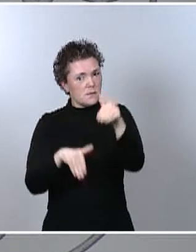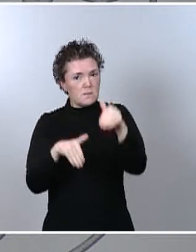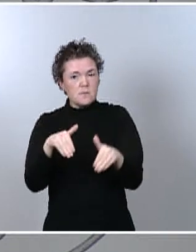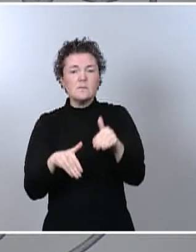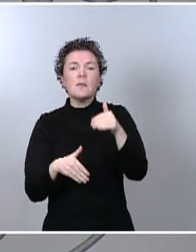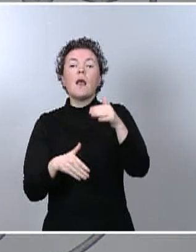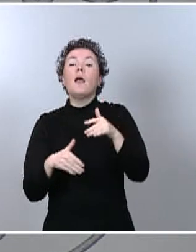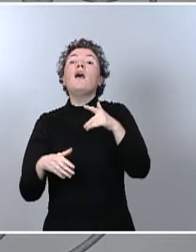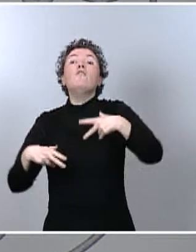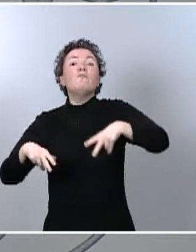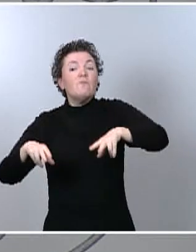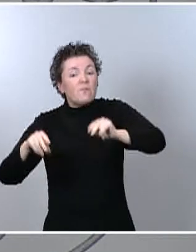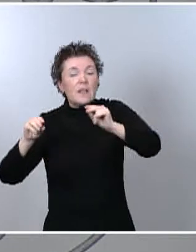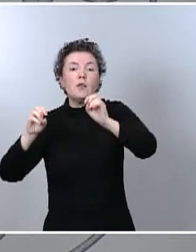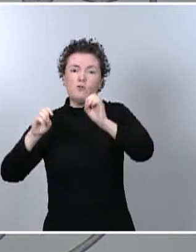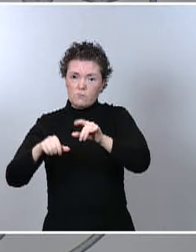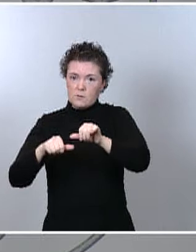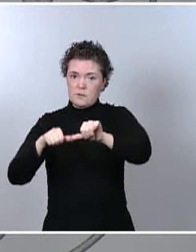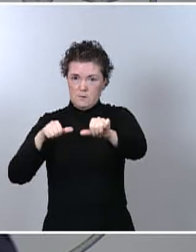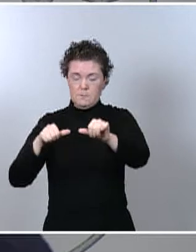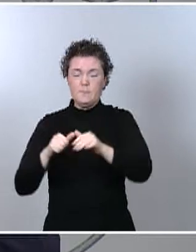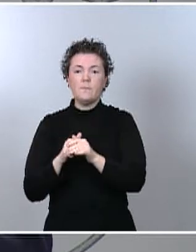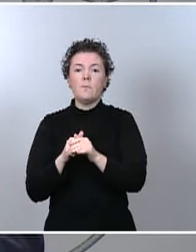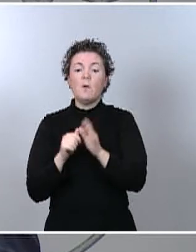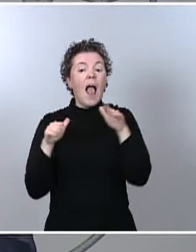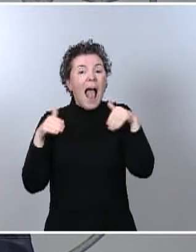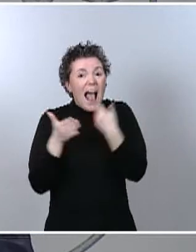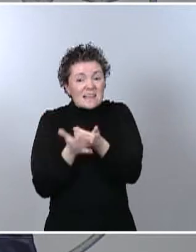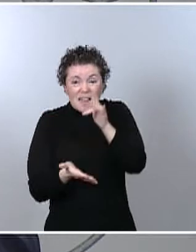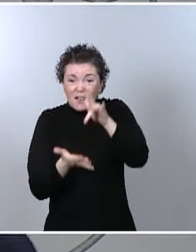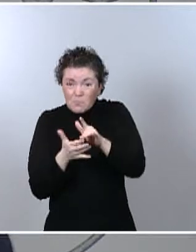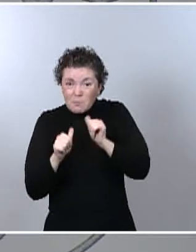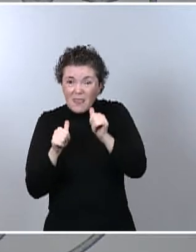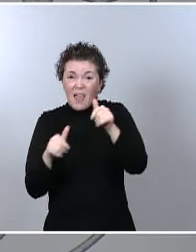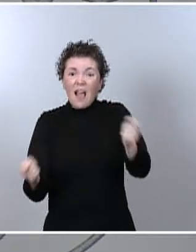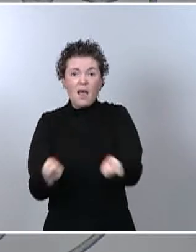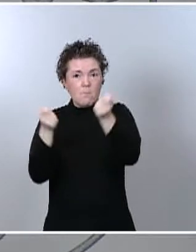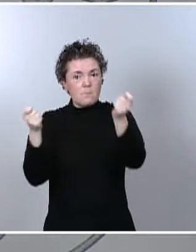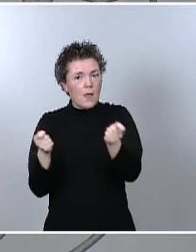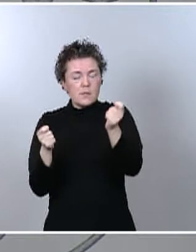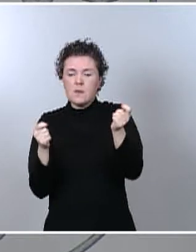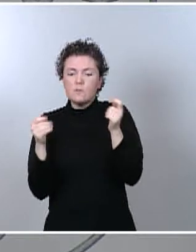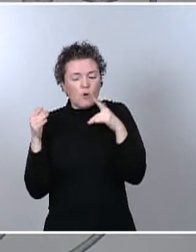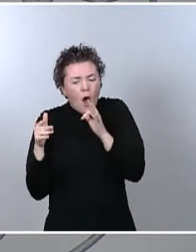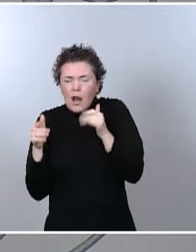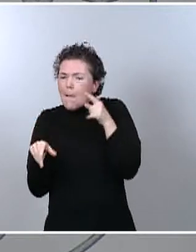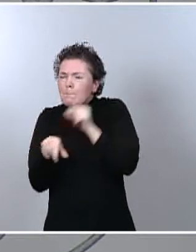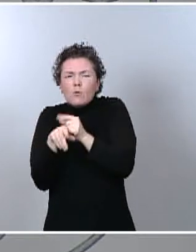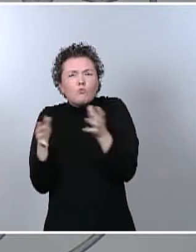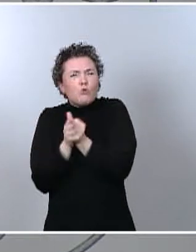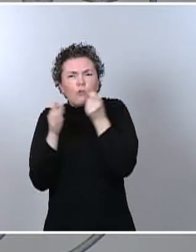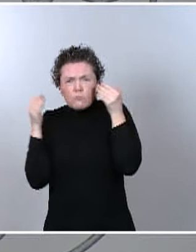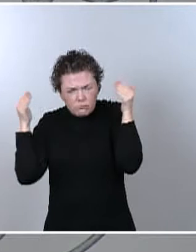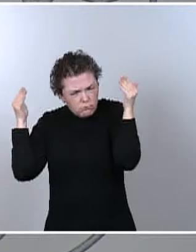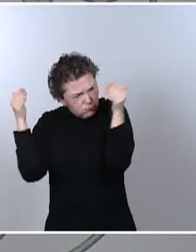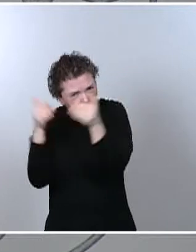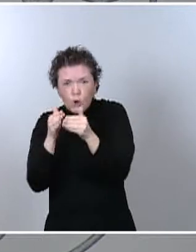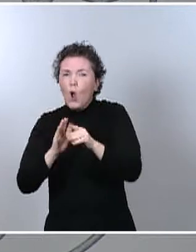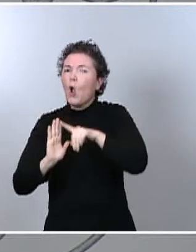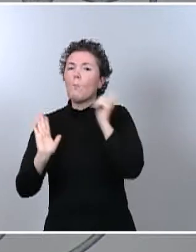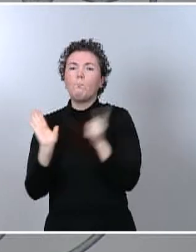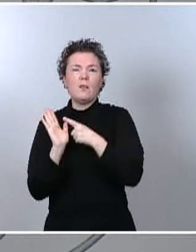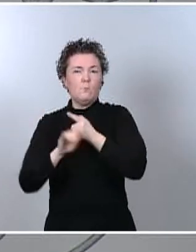primera pregunta que usted me ha formulado, yo ya he hecho público que voy a ejercer mis responsabilidades como ministro de Sanidad hasta el inicio de la campaña electoral, y